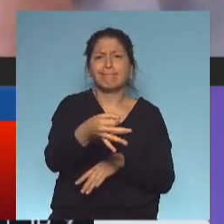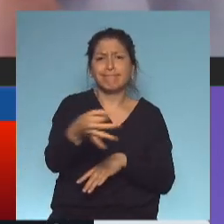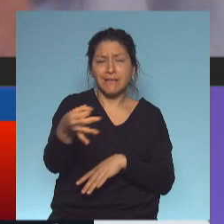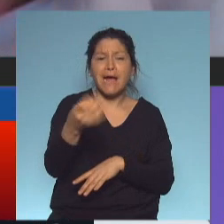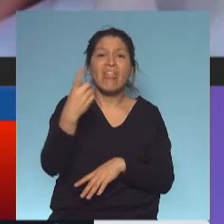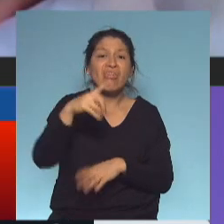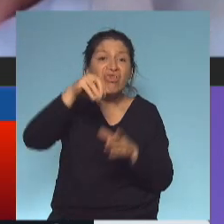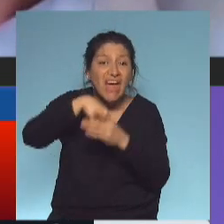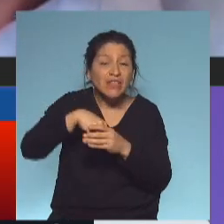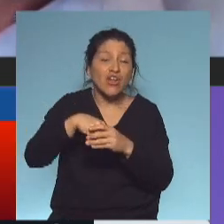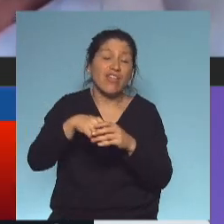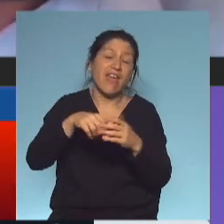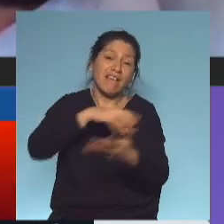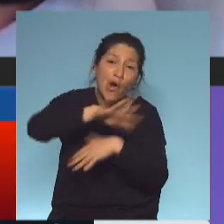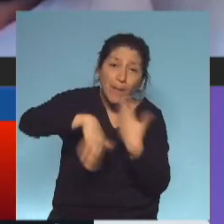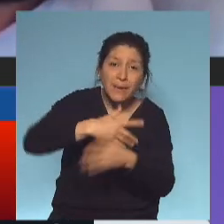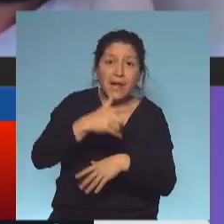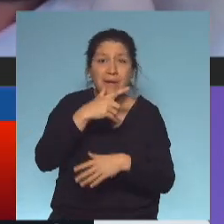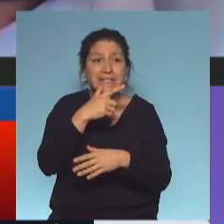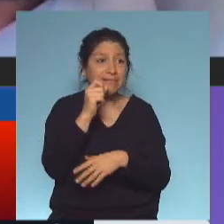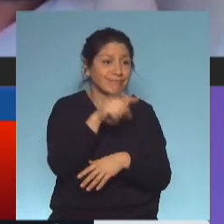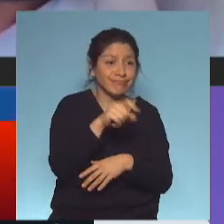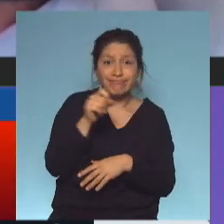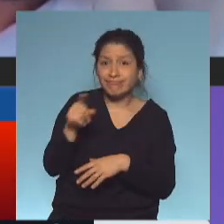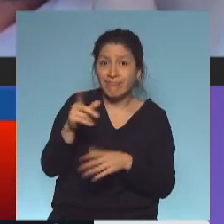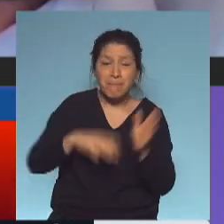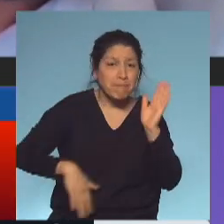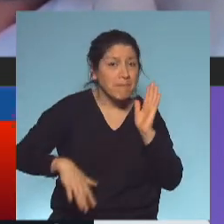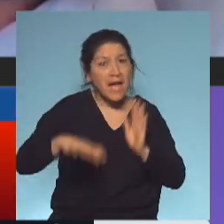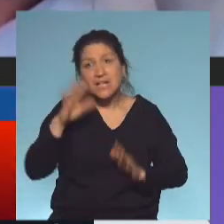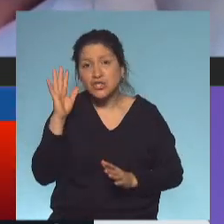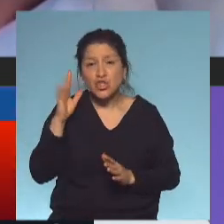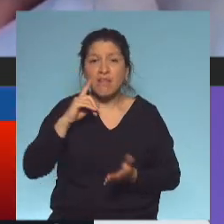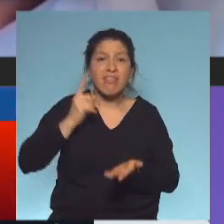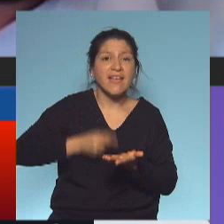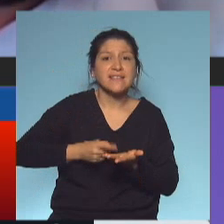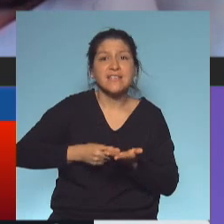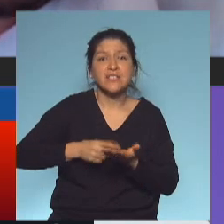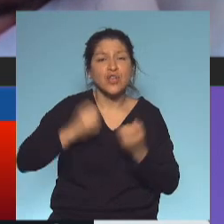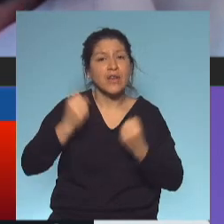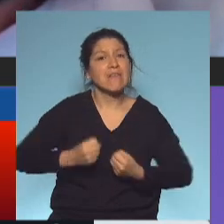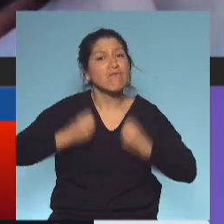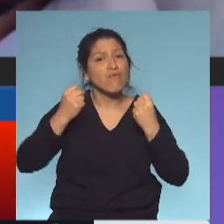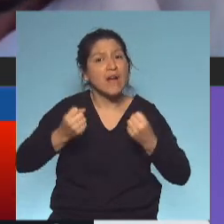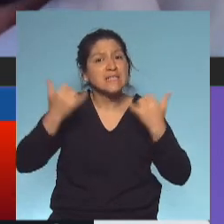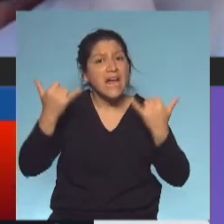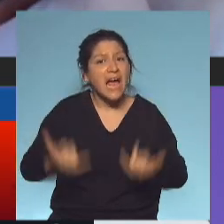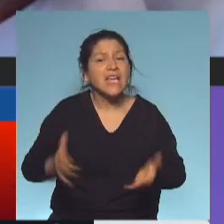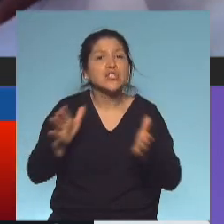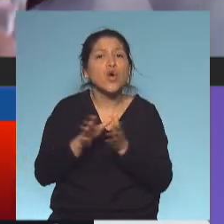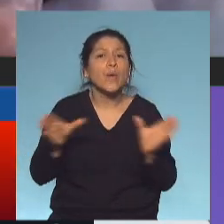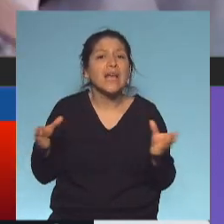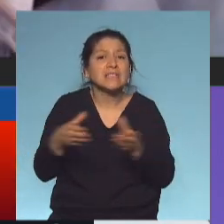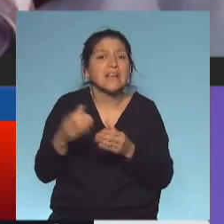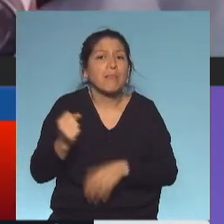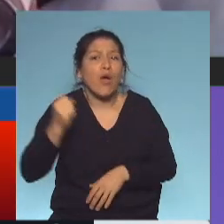dentro de esta complejidad, de uno y de otro lado, pareciera ser que el mayor peso en las decisiones en este momento parecieran tener los sectores más